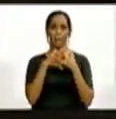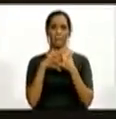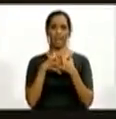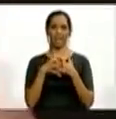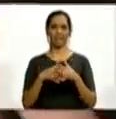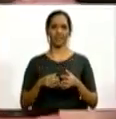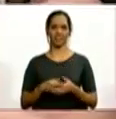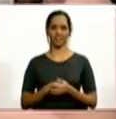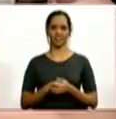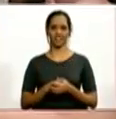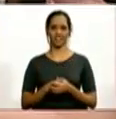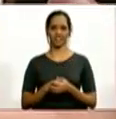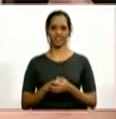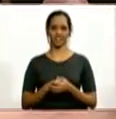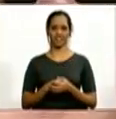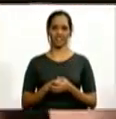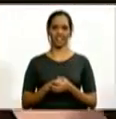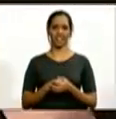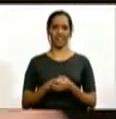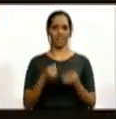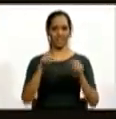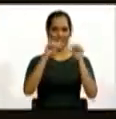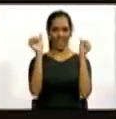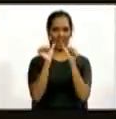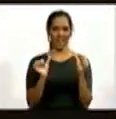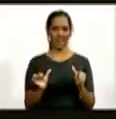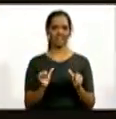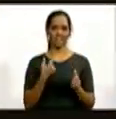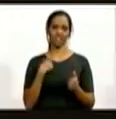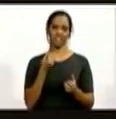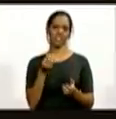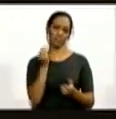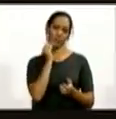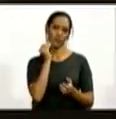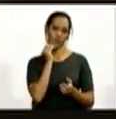imperio contra Daza. Sí, soy un ñoño que le gusta Star Wars. Así que nada, pueden hacer la